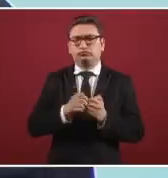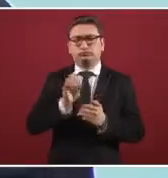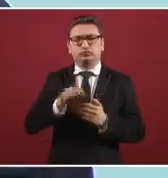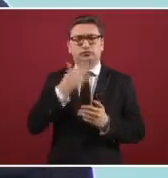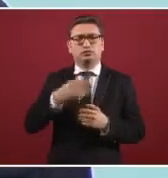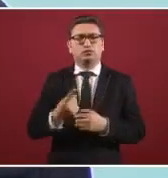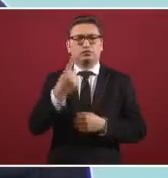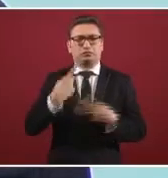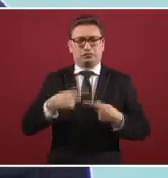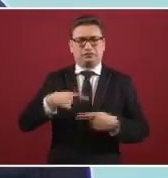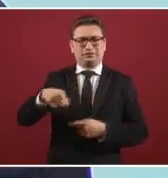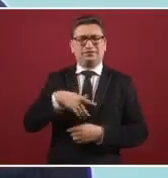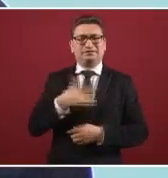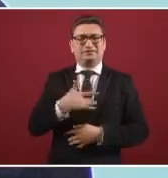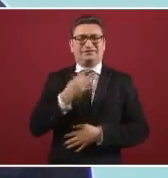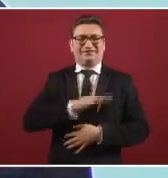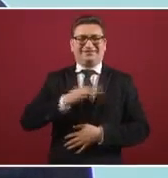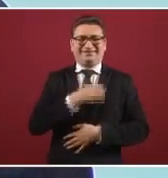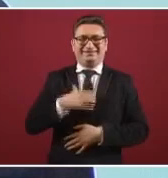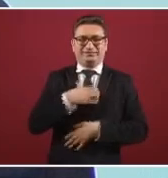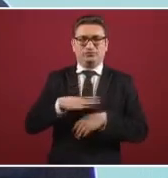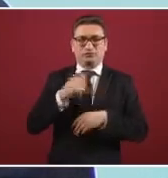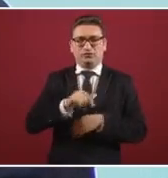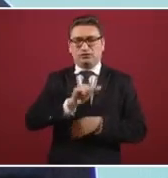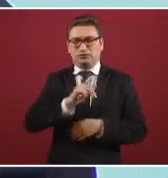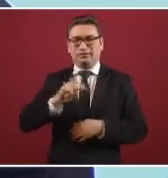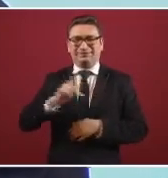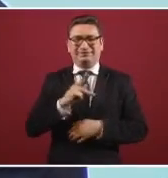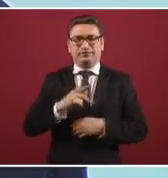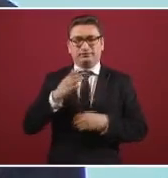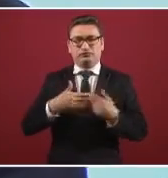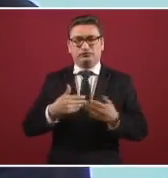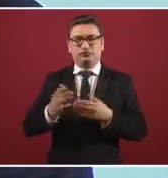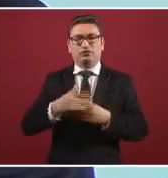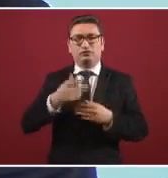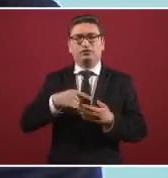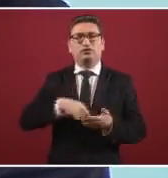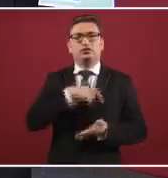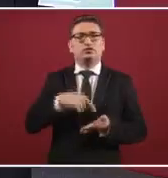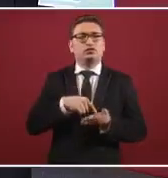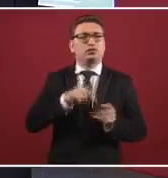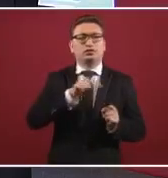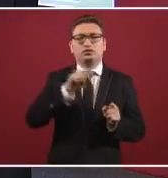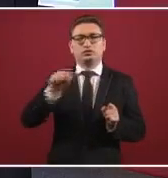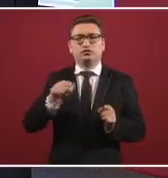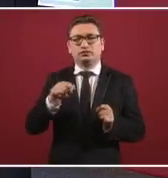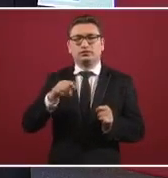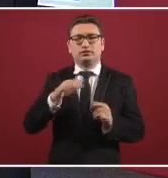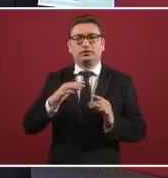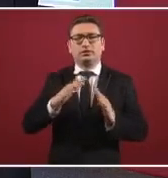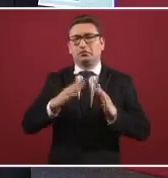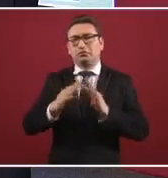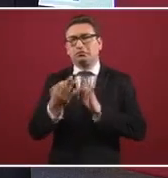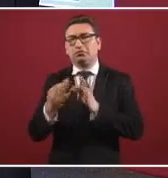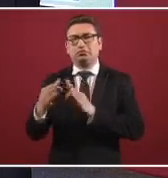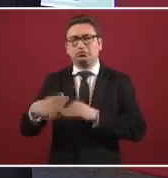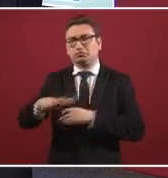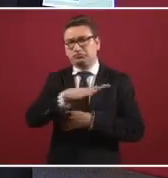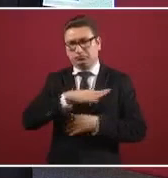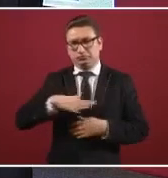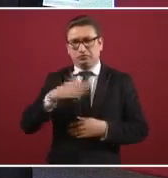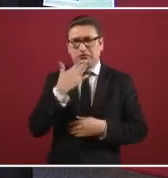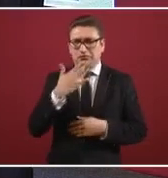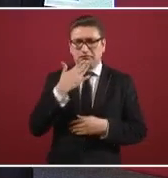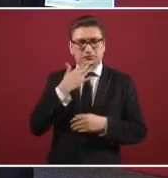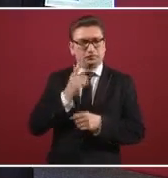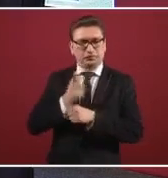persona nos dice que está feliz porque actualizaron la app y ya puede acceder a las únicas dos gasolineras que tiene cerca de donde él radica.